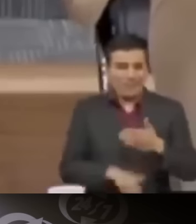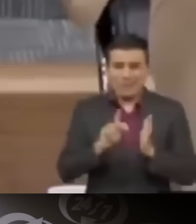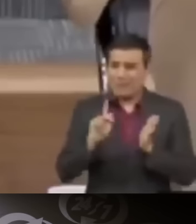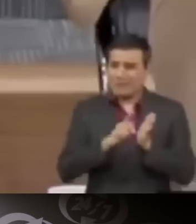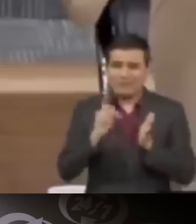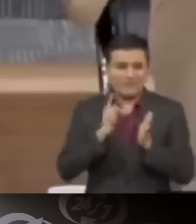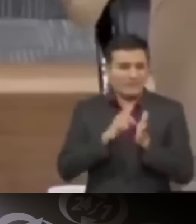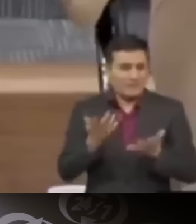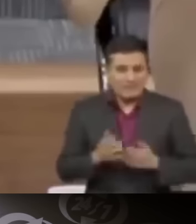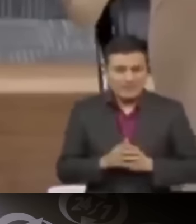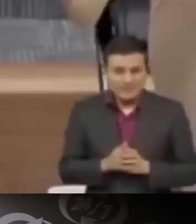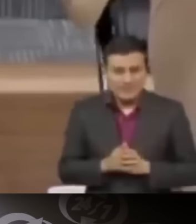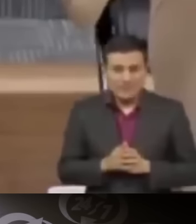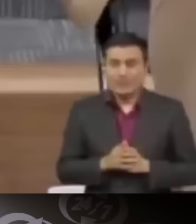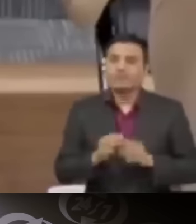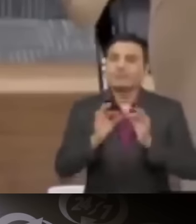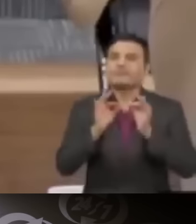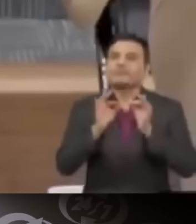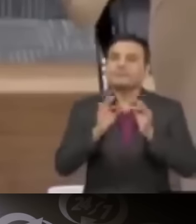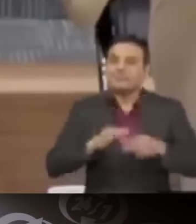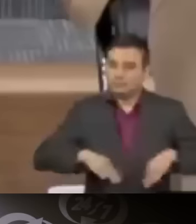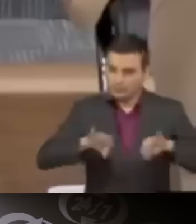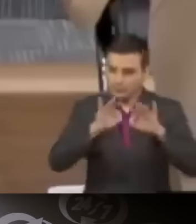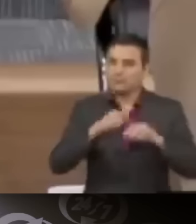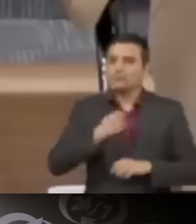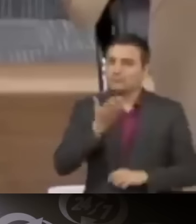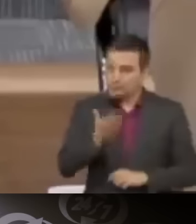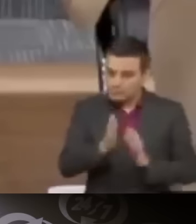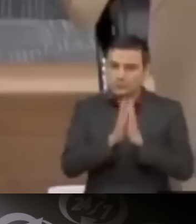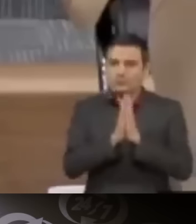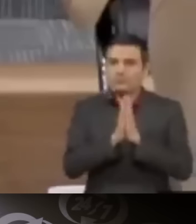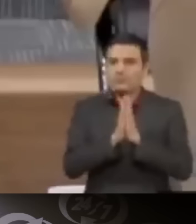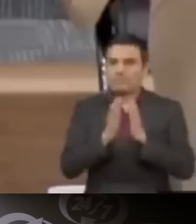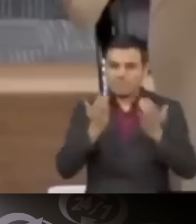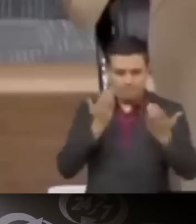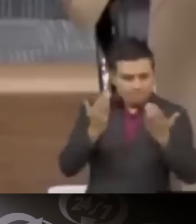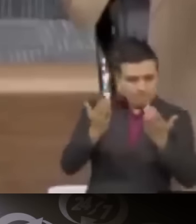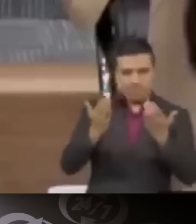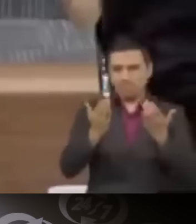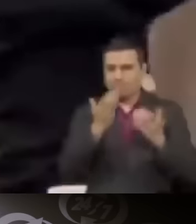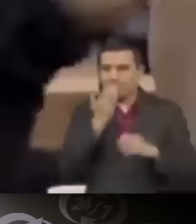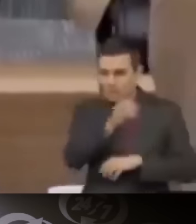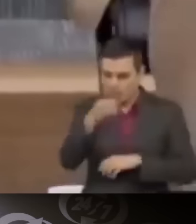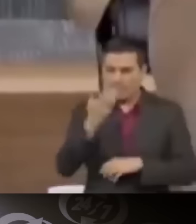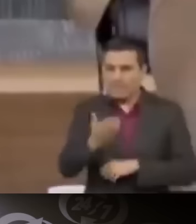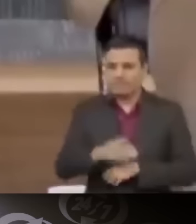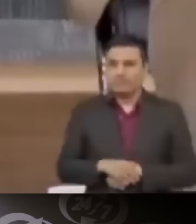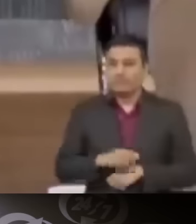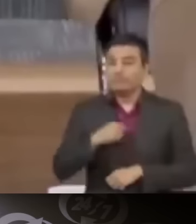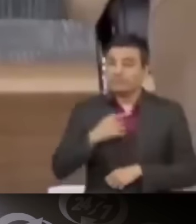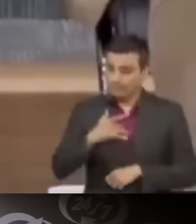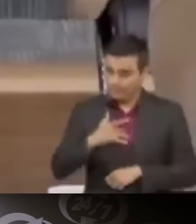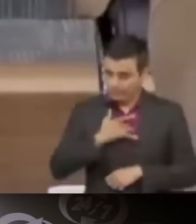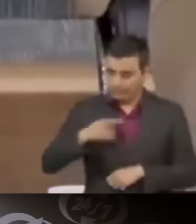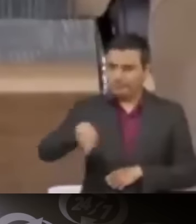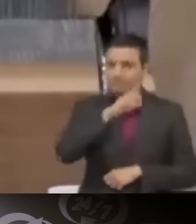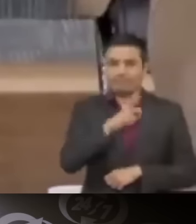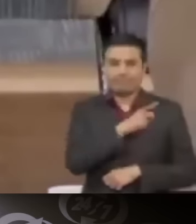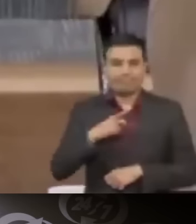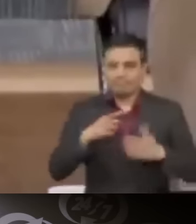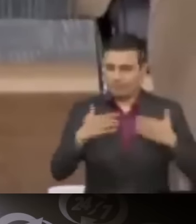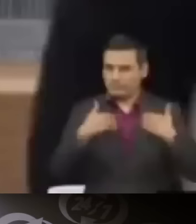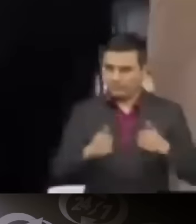otra vez. Y es fundamental entonces apelar a los procesos y a los contrastes. Para mí me parece mínimo que se entienda que si